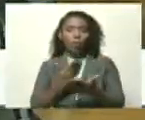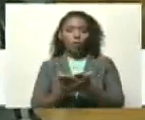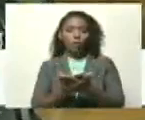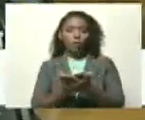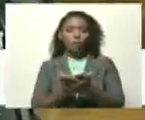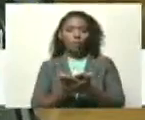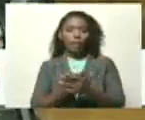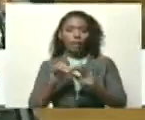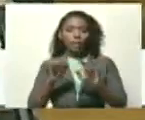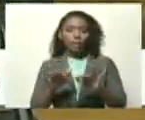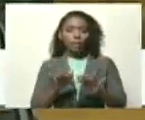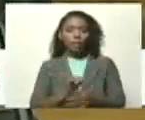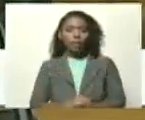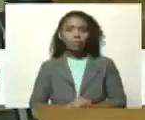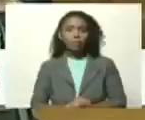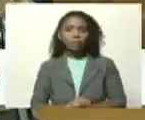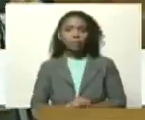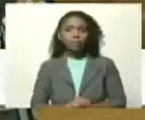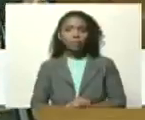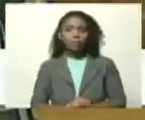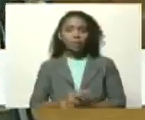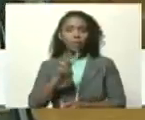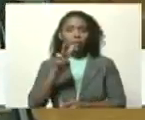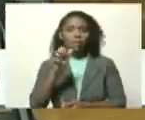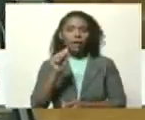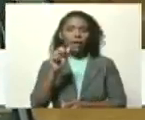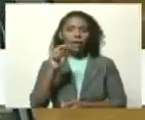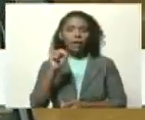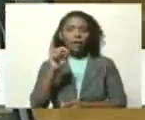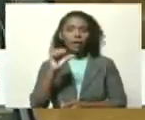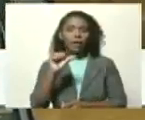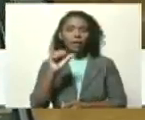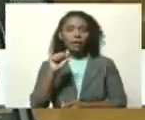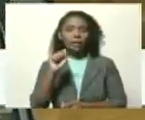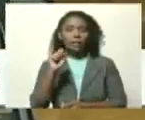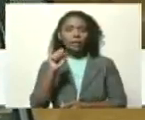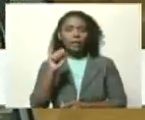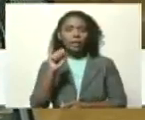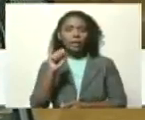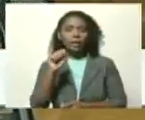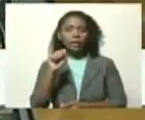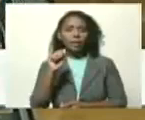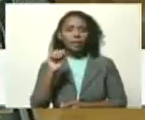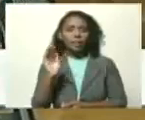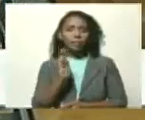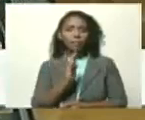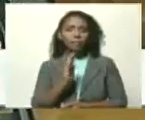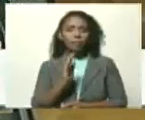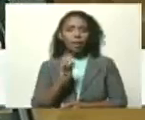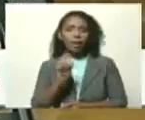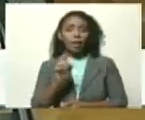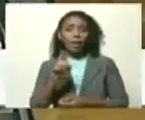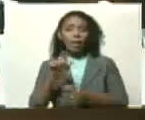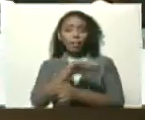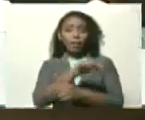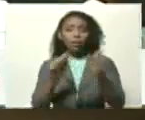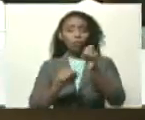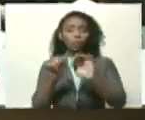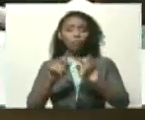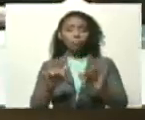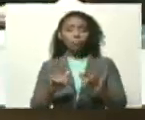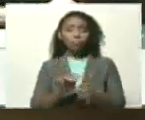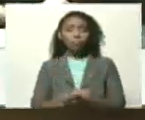para la secretaría a Vanessa Robertazo, y para la